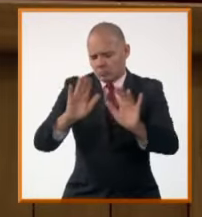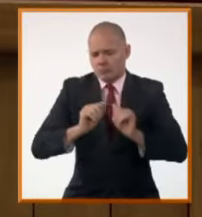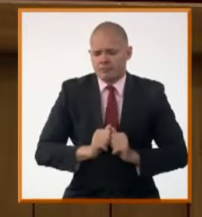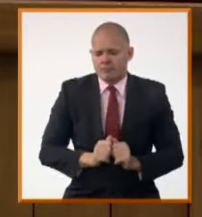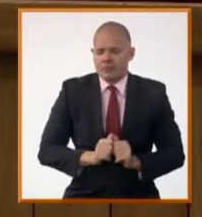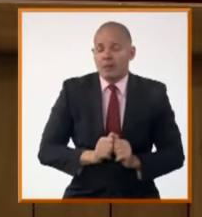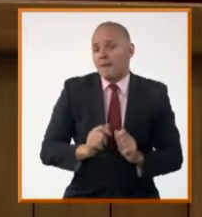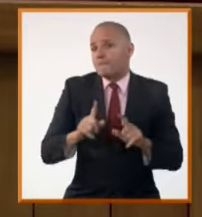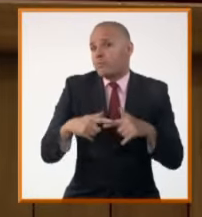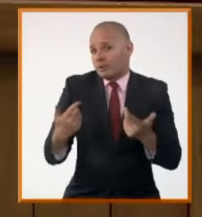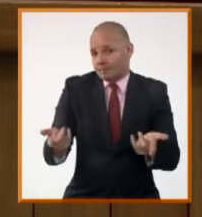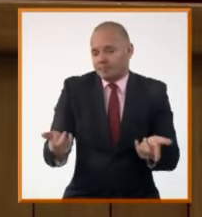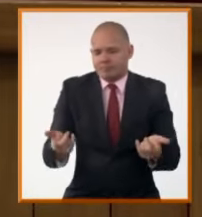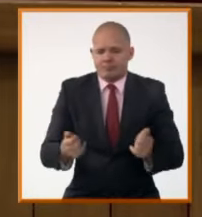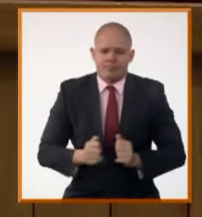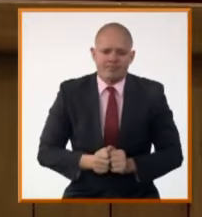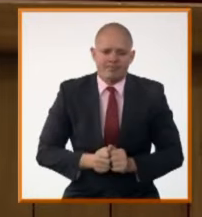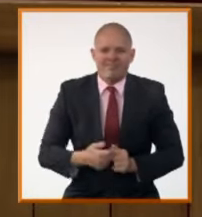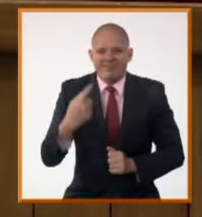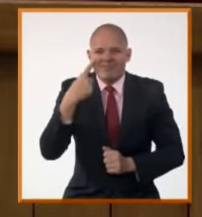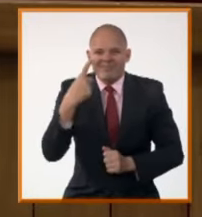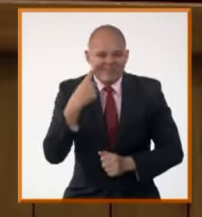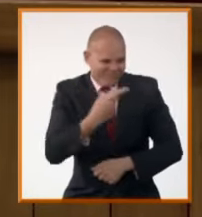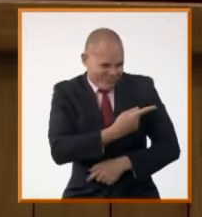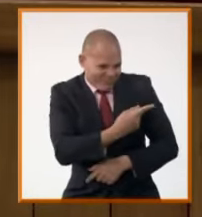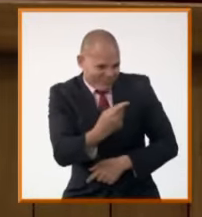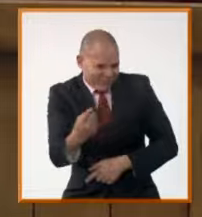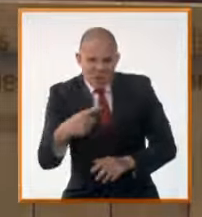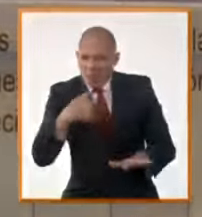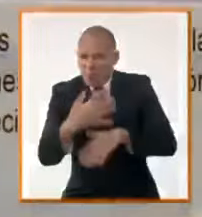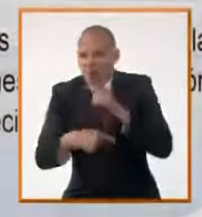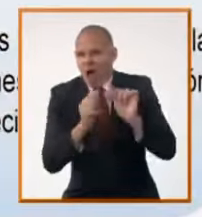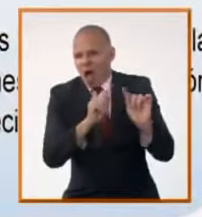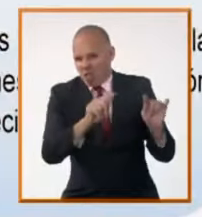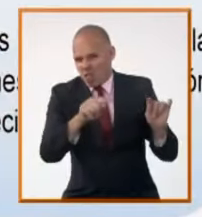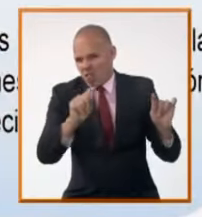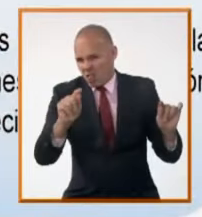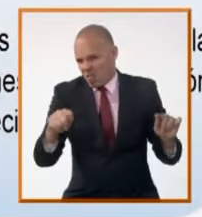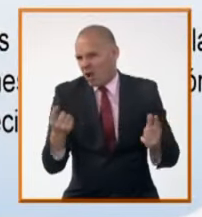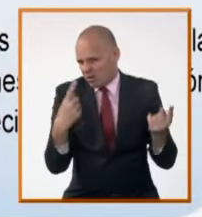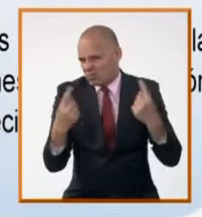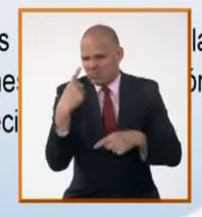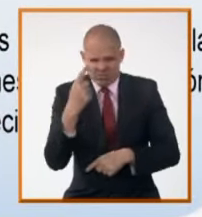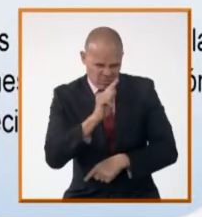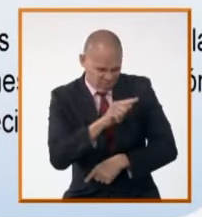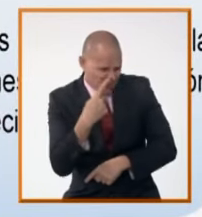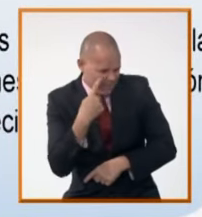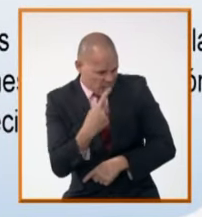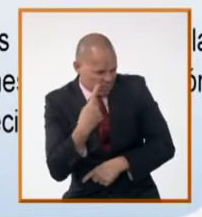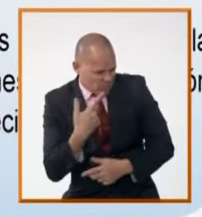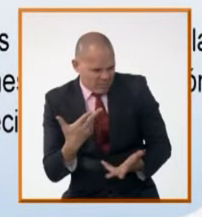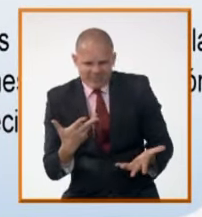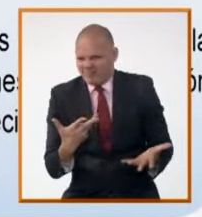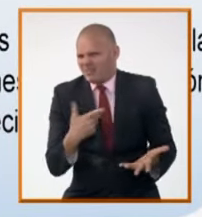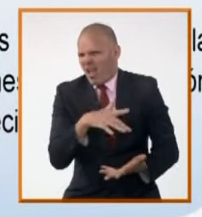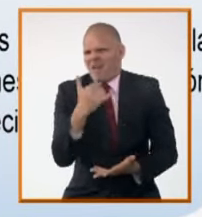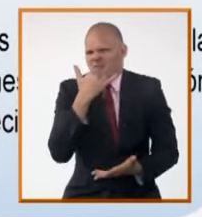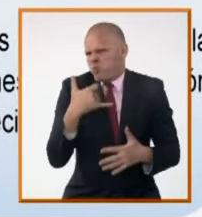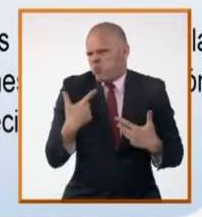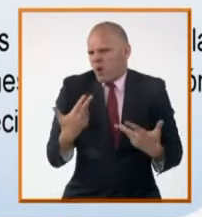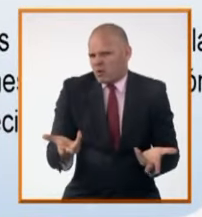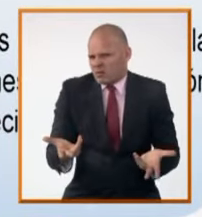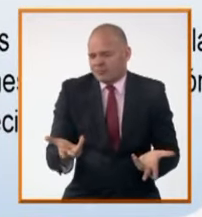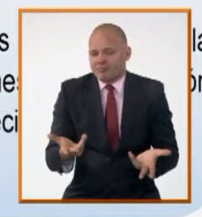estos fenómenos, persisten problemas subjetivos e insuficiencias propias que afectan la capacidad